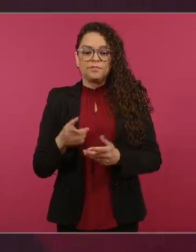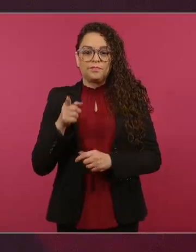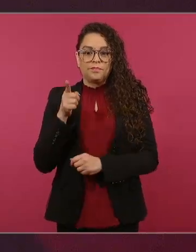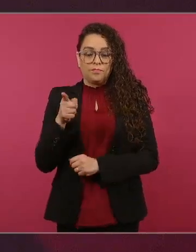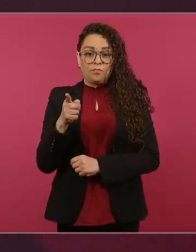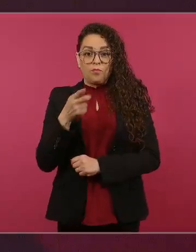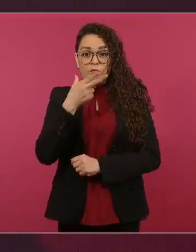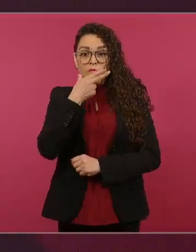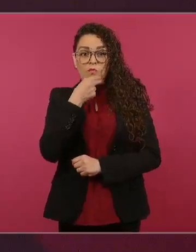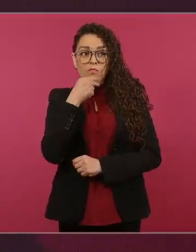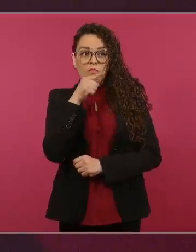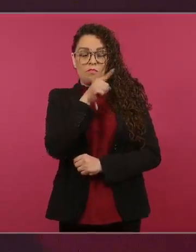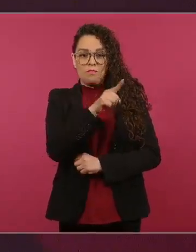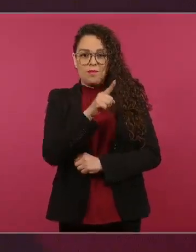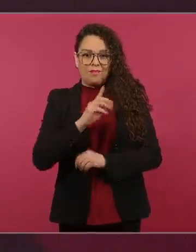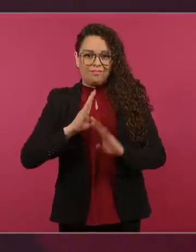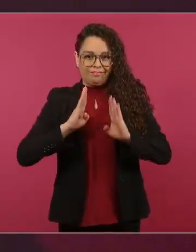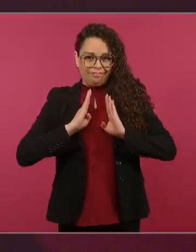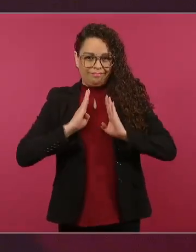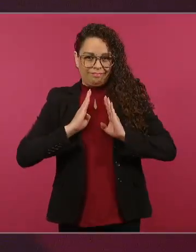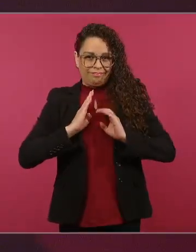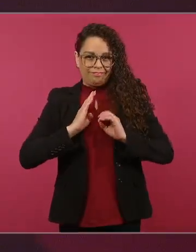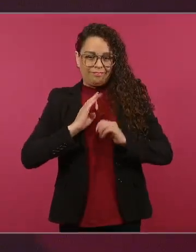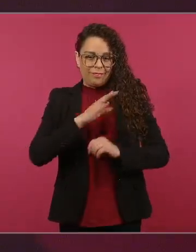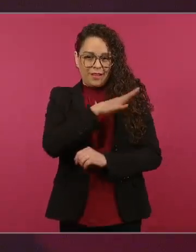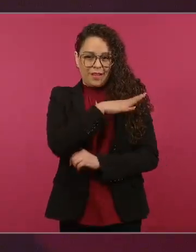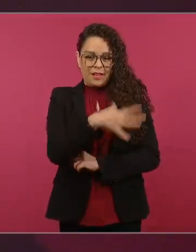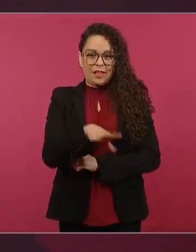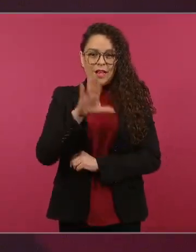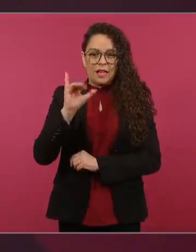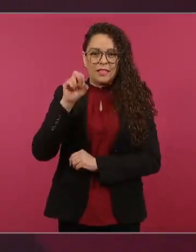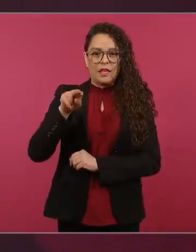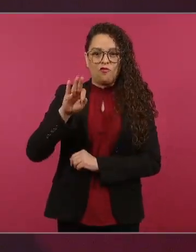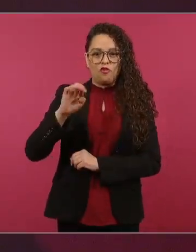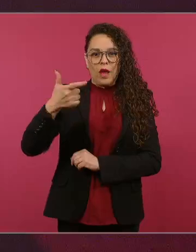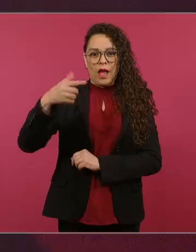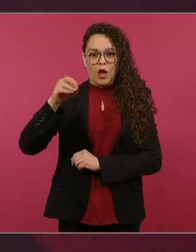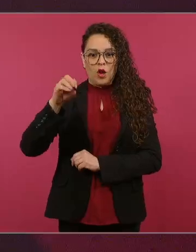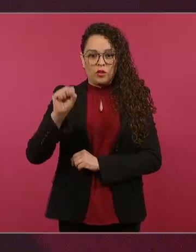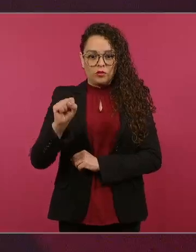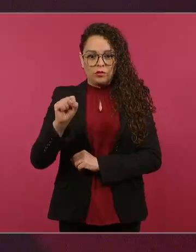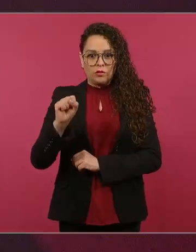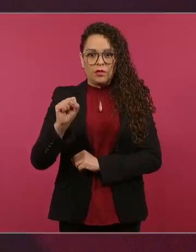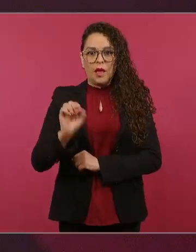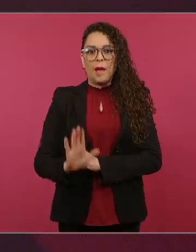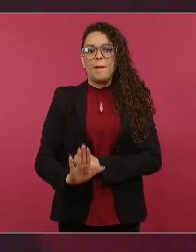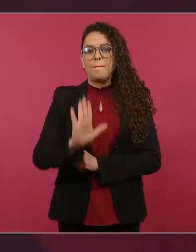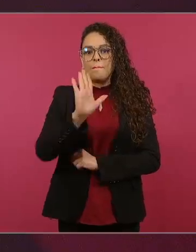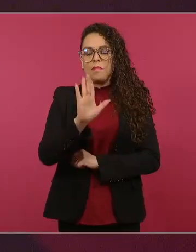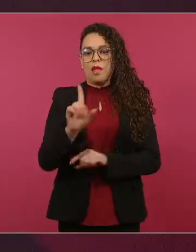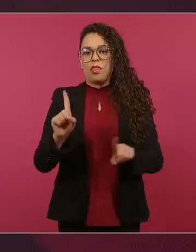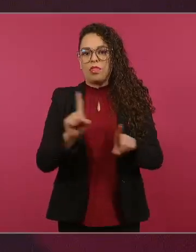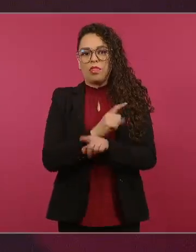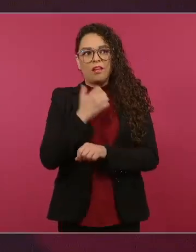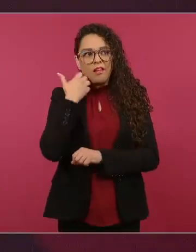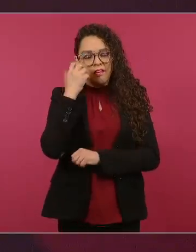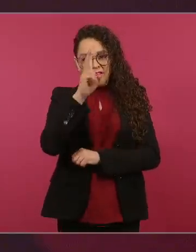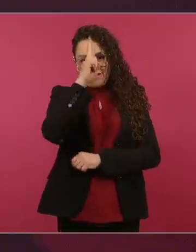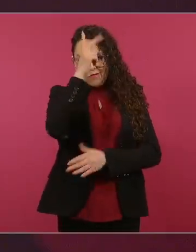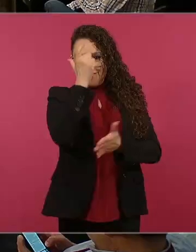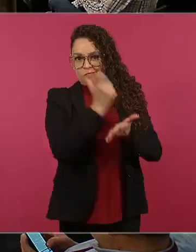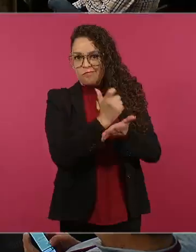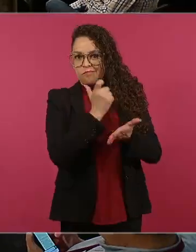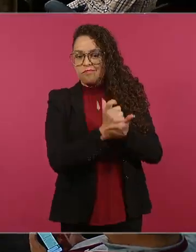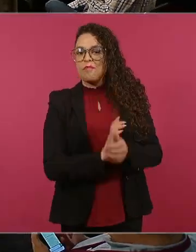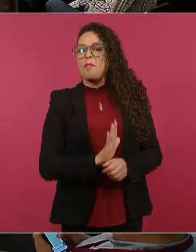Cienfuegos pudo ser una represalia. Y también